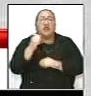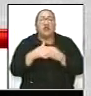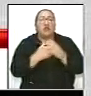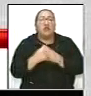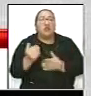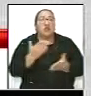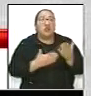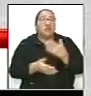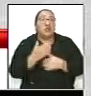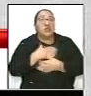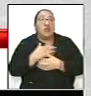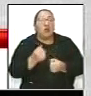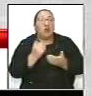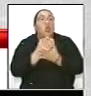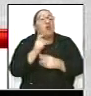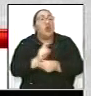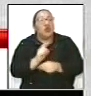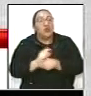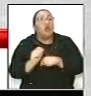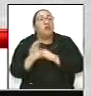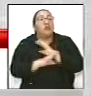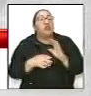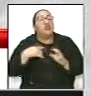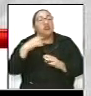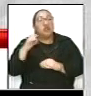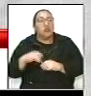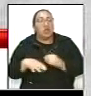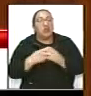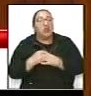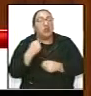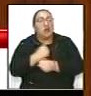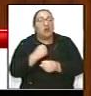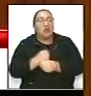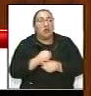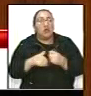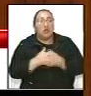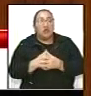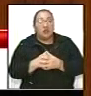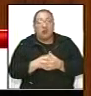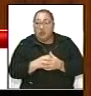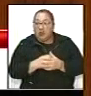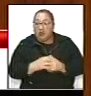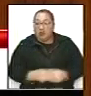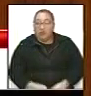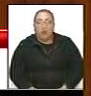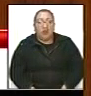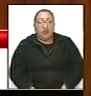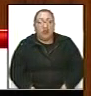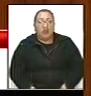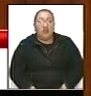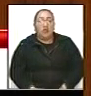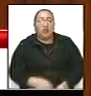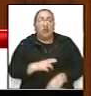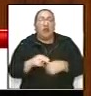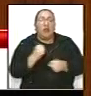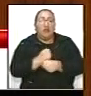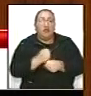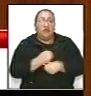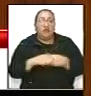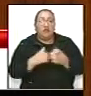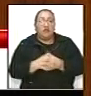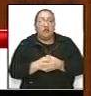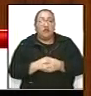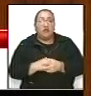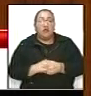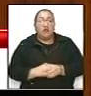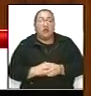servicios de salud, educación, protección social y a ejercer una verdadera ciudadanía. Este registro